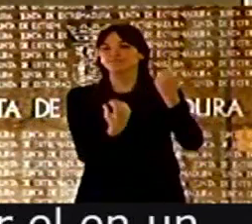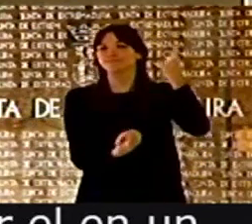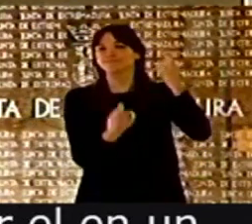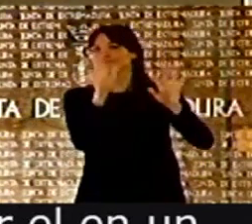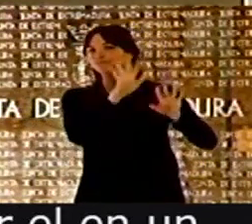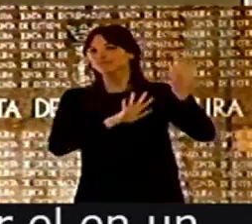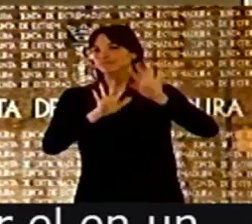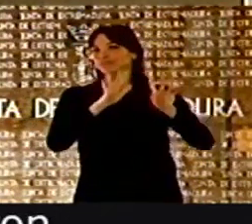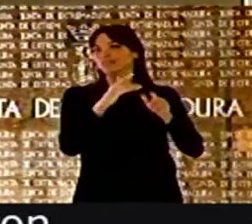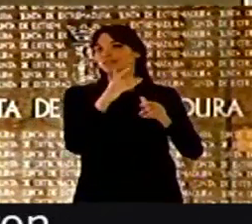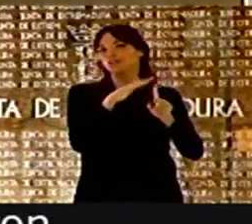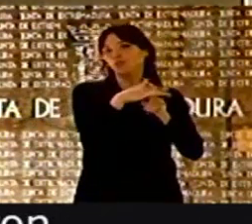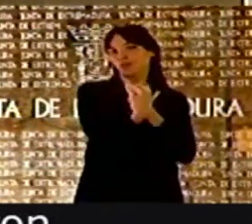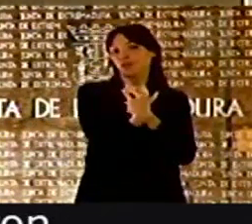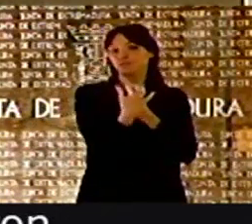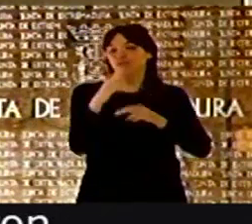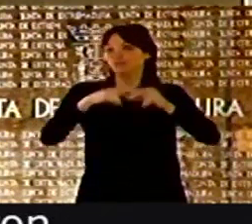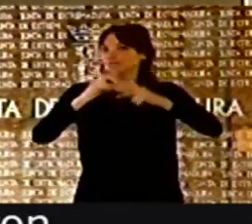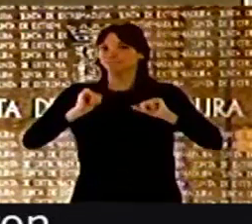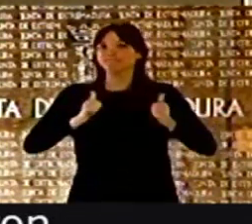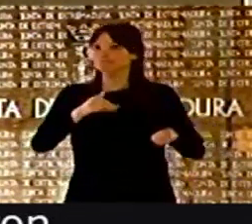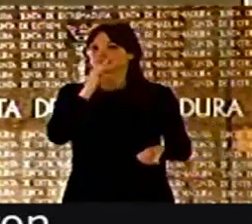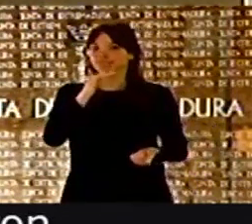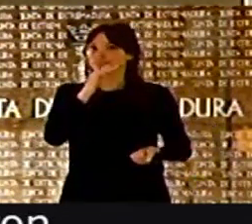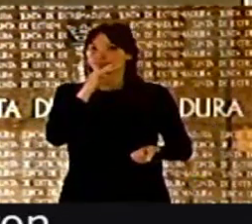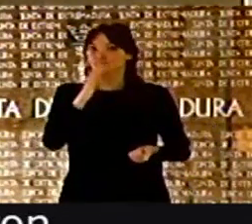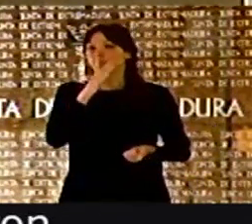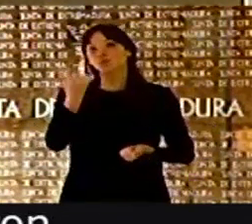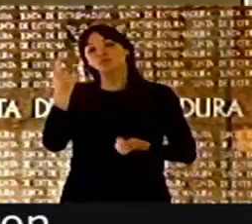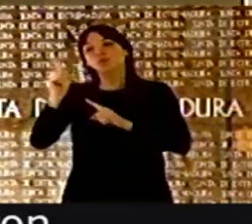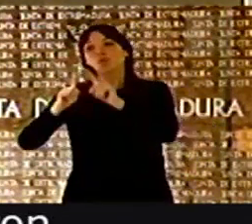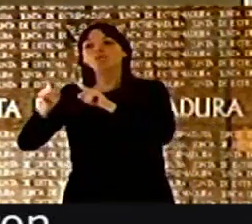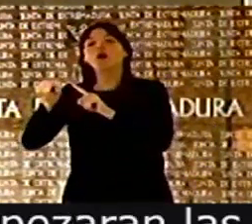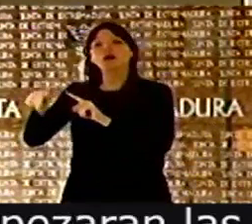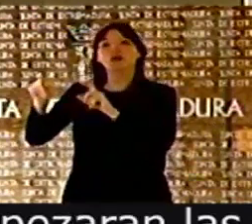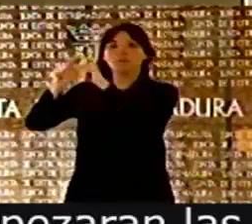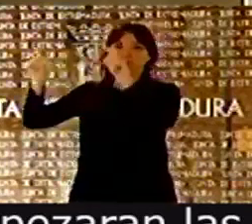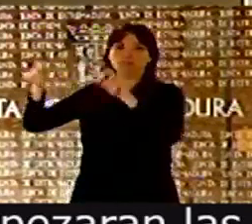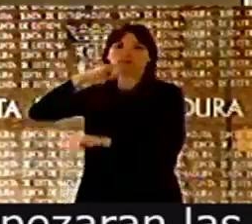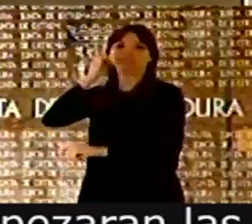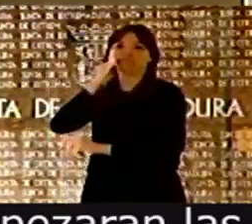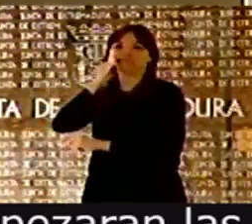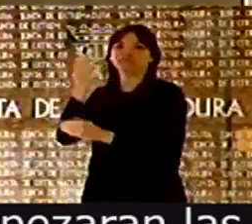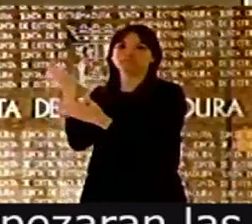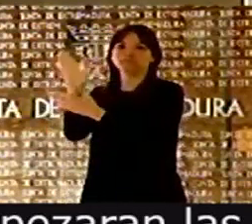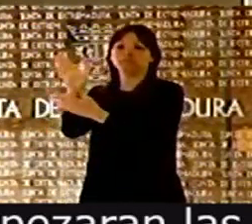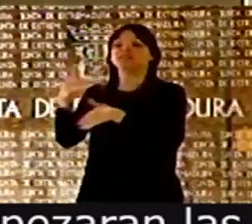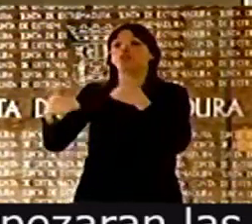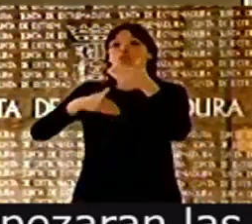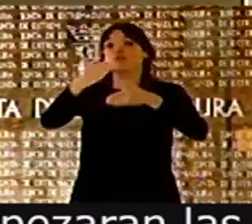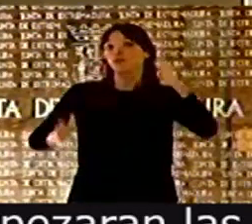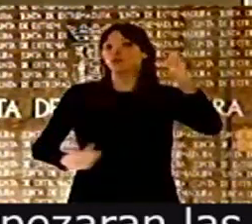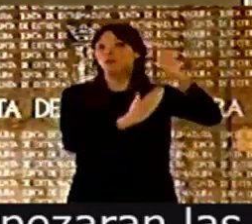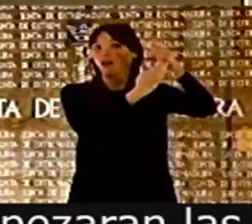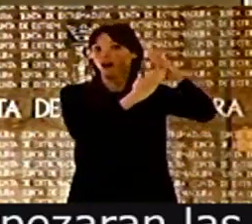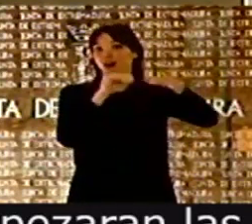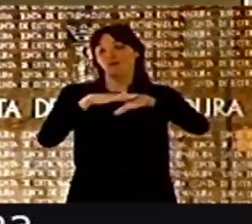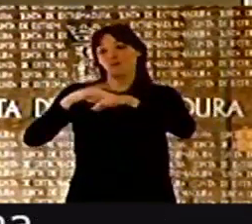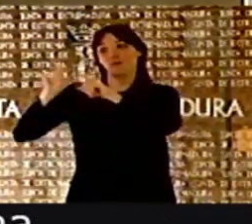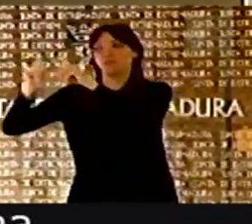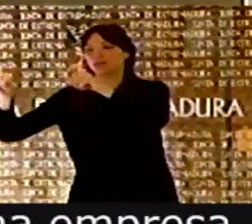que no se empezaran las obras, ¿no? Pues aquí el problema es que ha habido una de las empresas que ha recurrido. Como consecuencia de haber recurrido, ha paralizado el procedimiento y estamos en